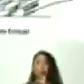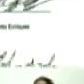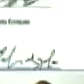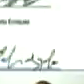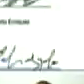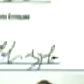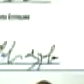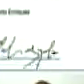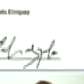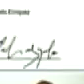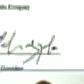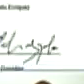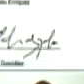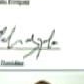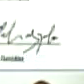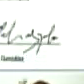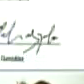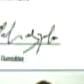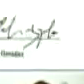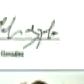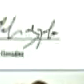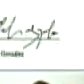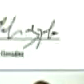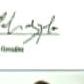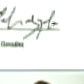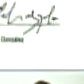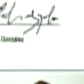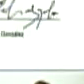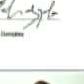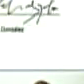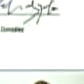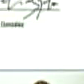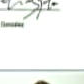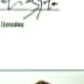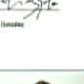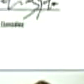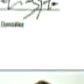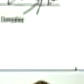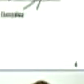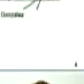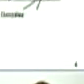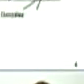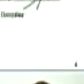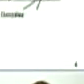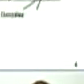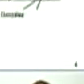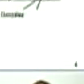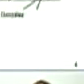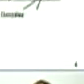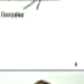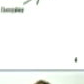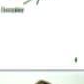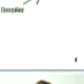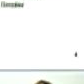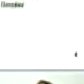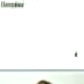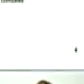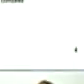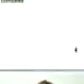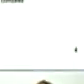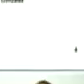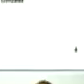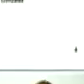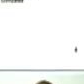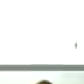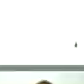o desde Bruselas y que no conocen Venezuela el documento dice firmado por el gobierno de la República